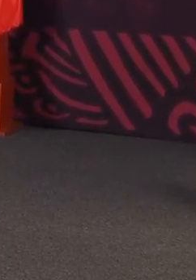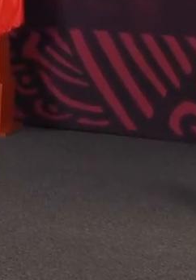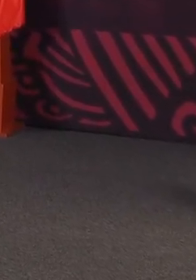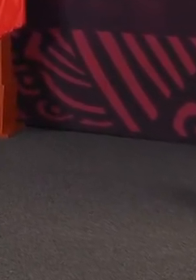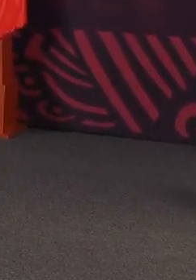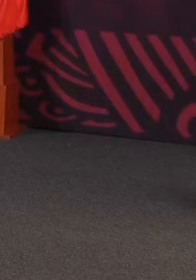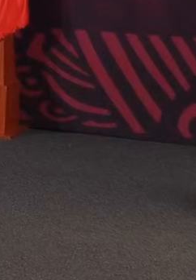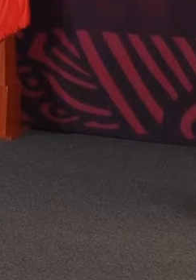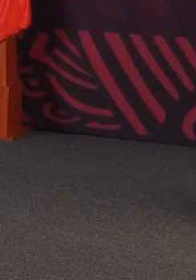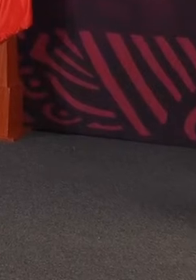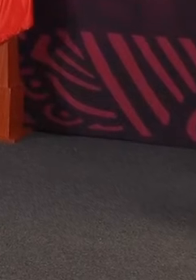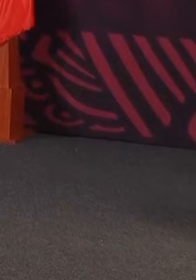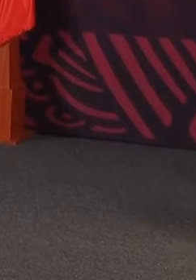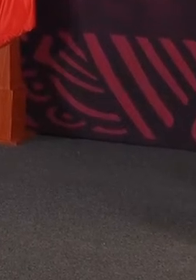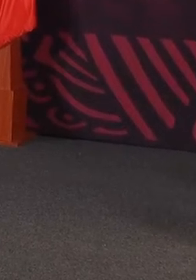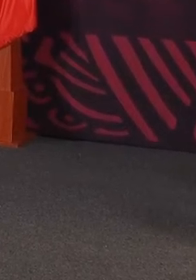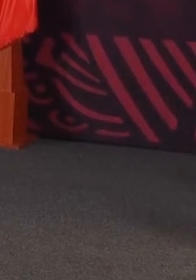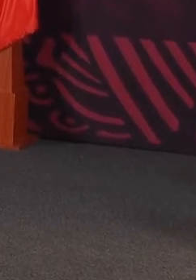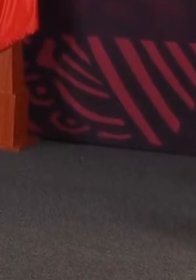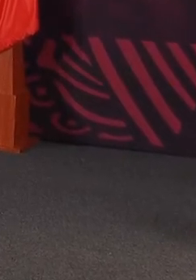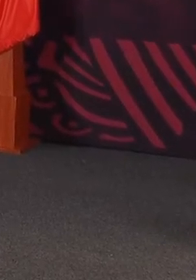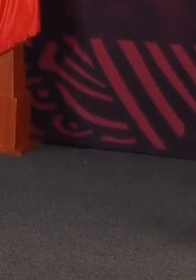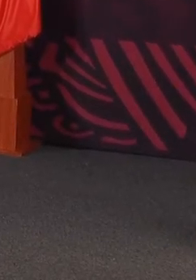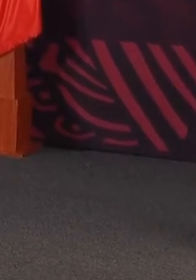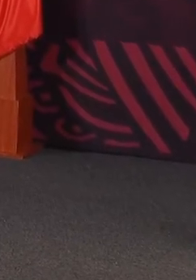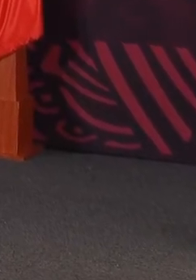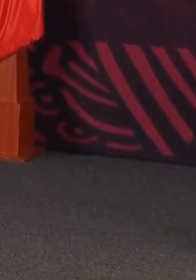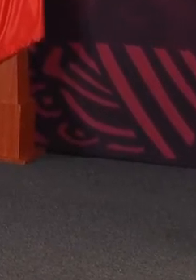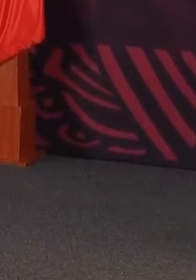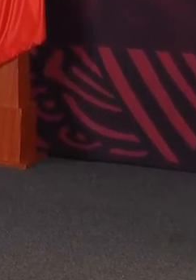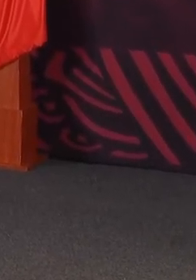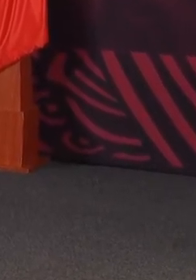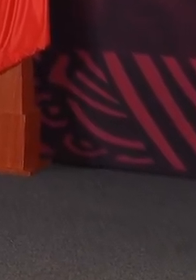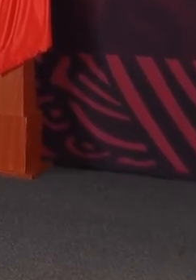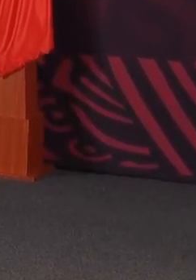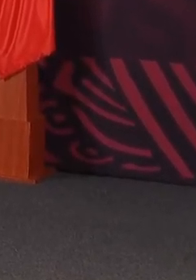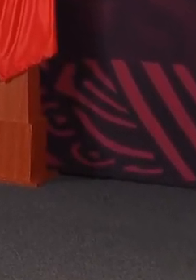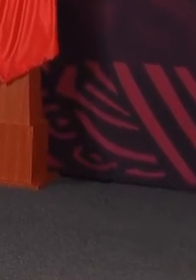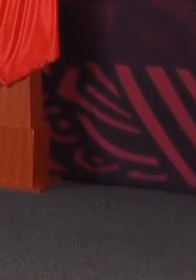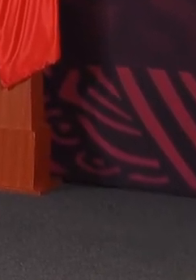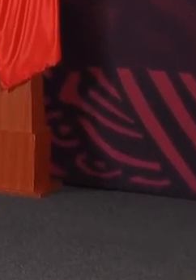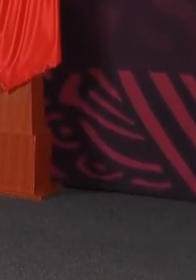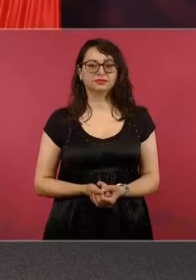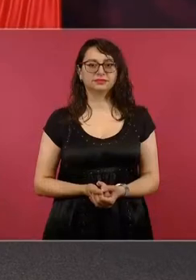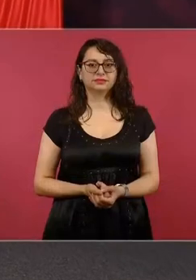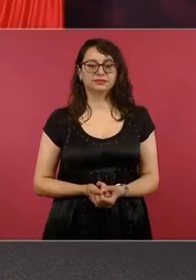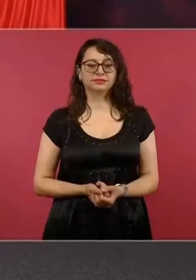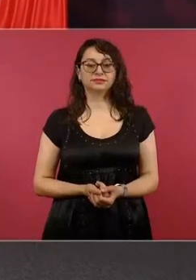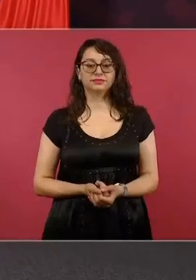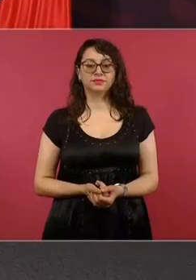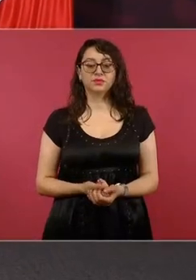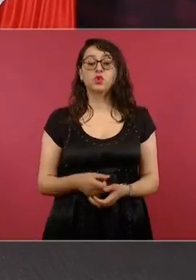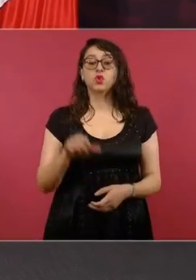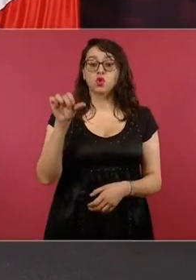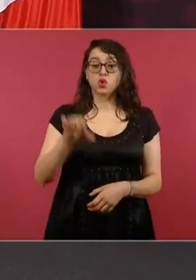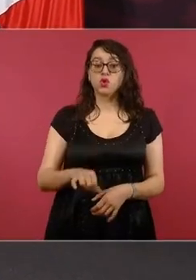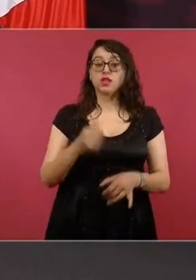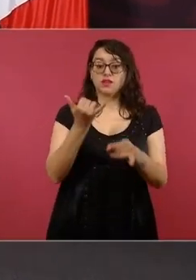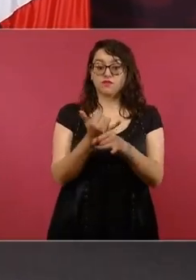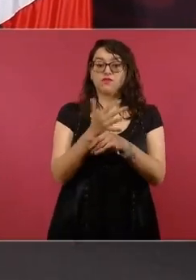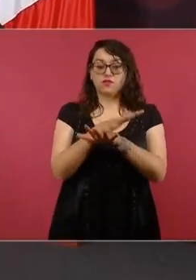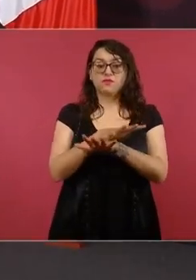informar, como quedamos, acerca del eclipse, que es un